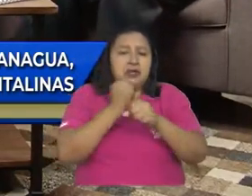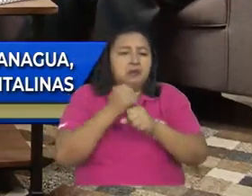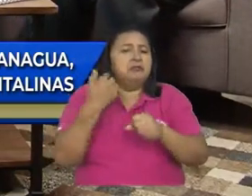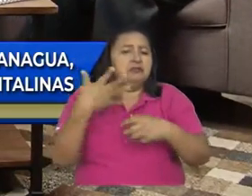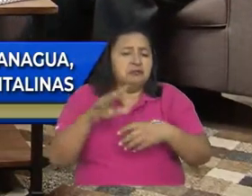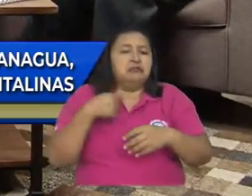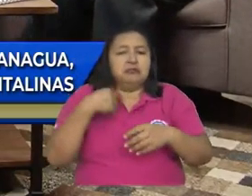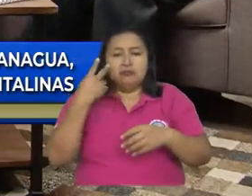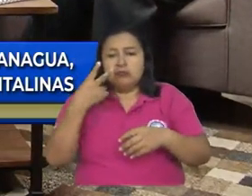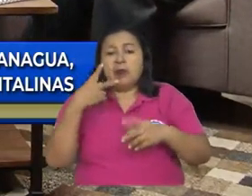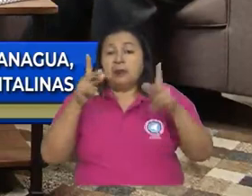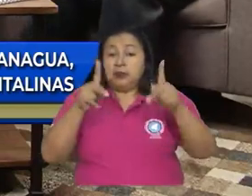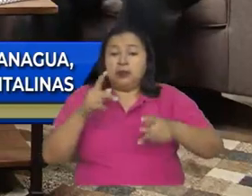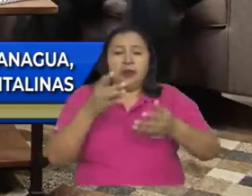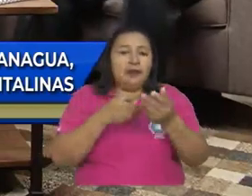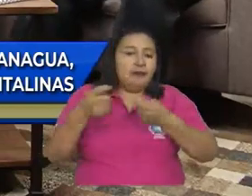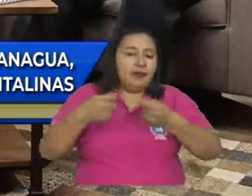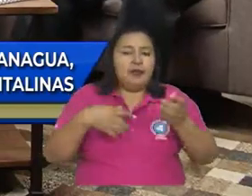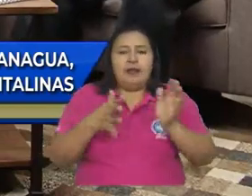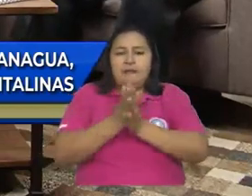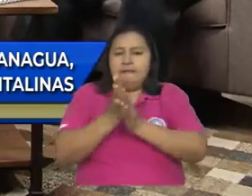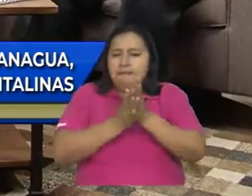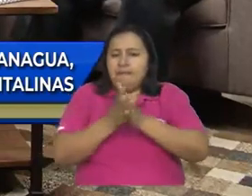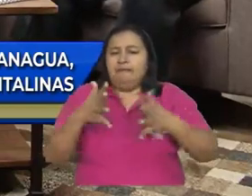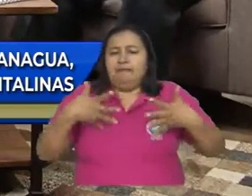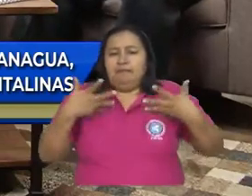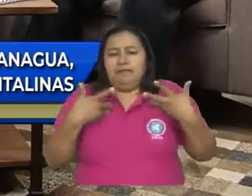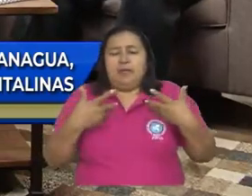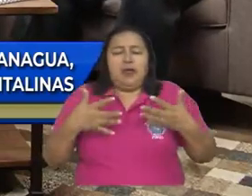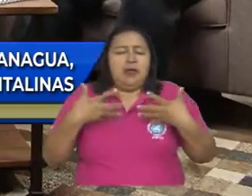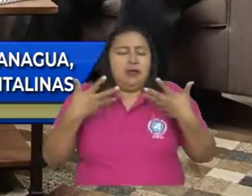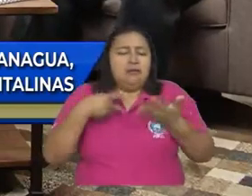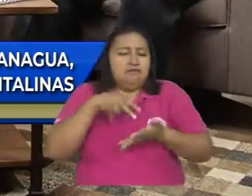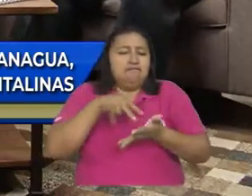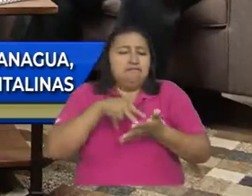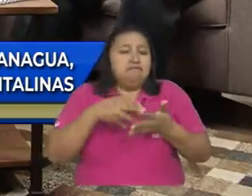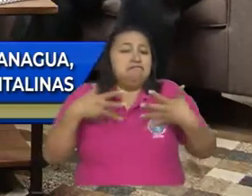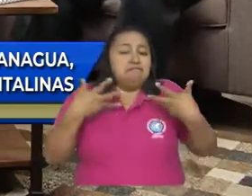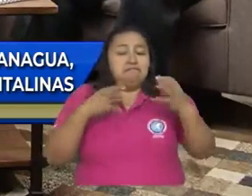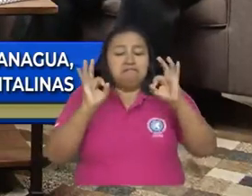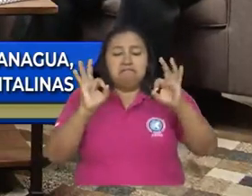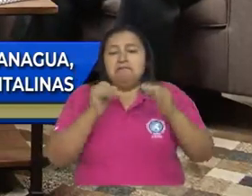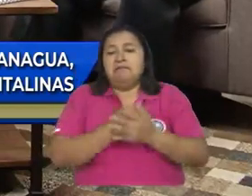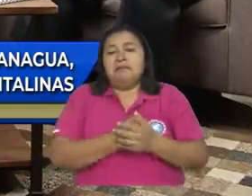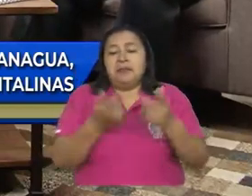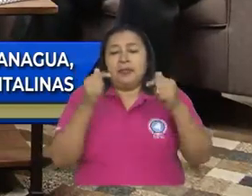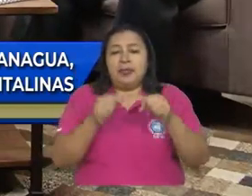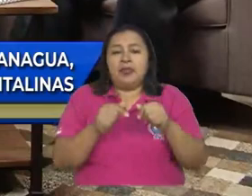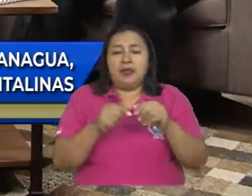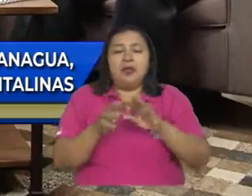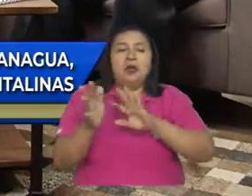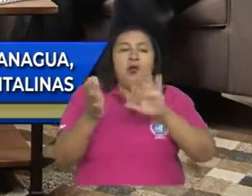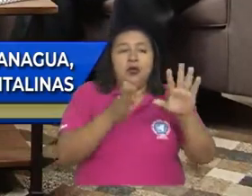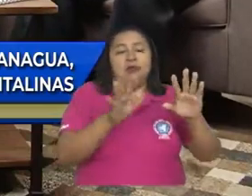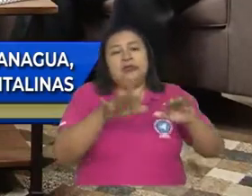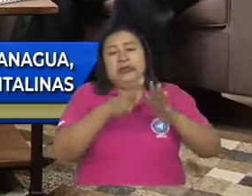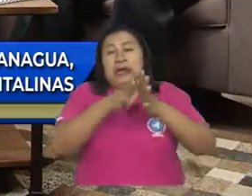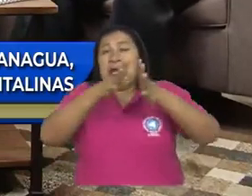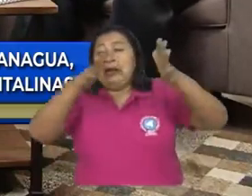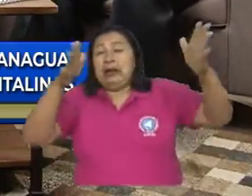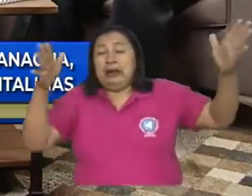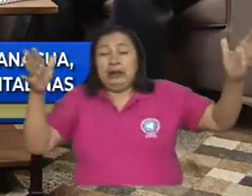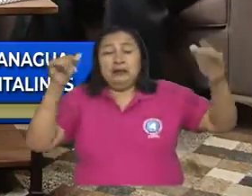bien, los comerciantes están muy, pero muy contentos. Y el galerón del mercado oriental